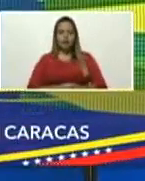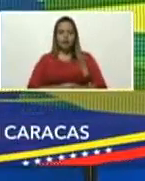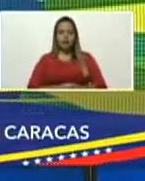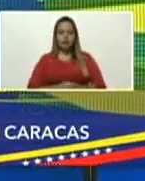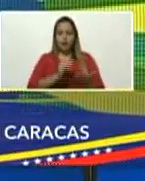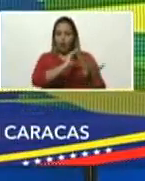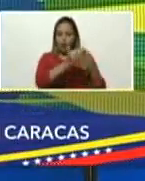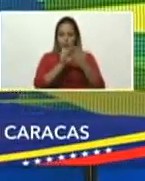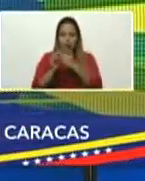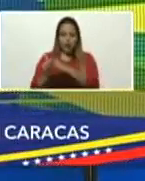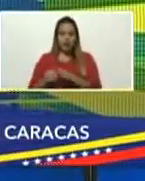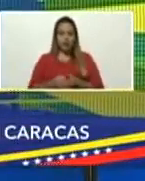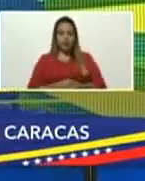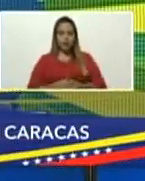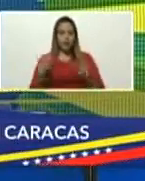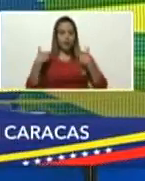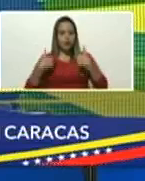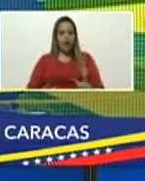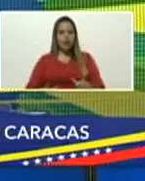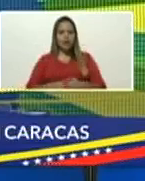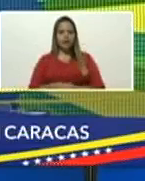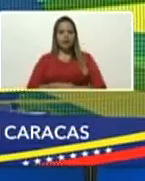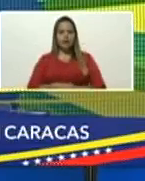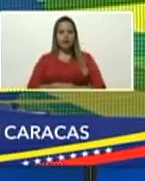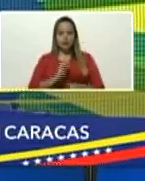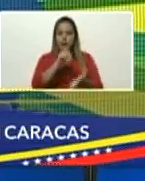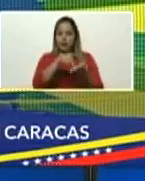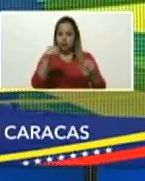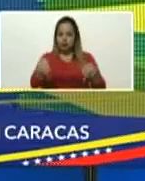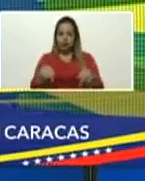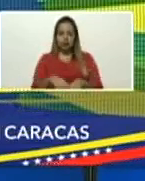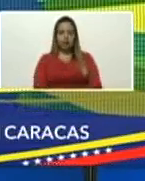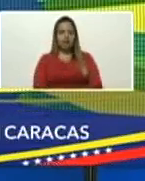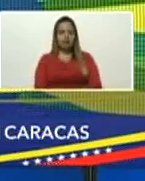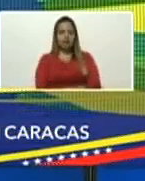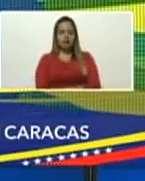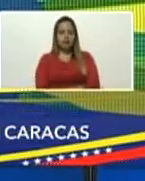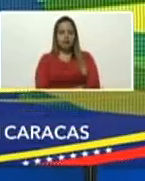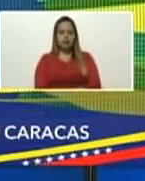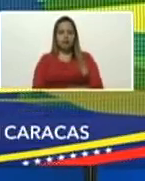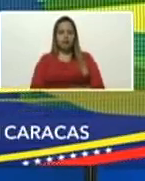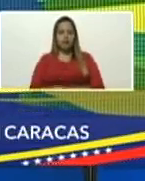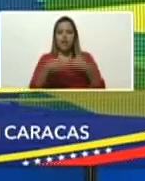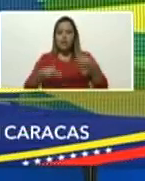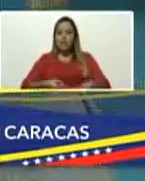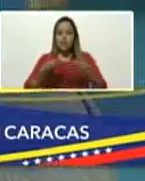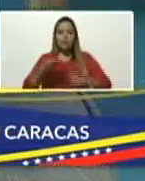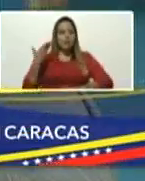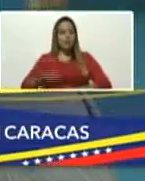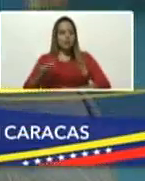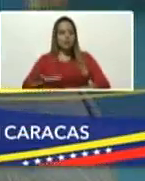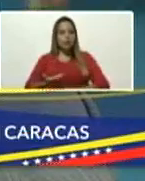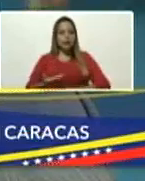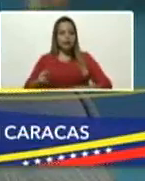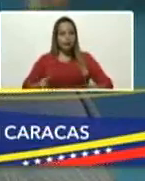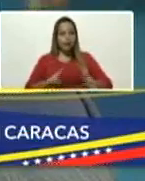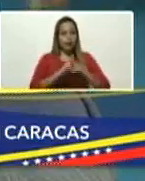comunidad humana representado. Siempre es importante el Foro de Sao Paulo.